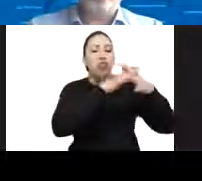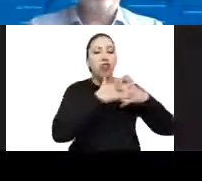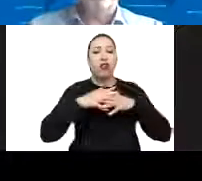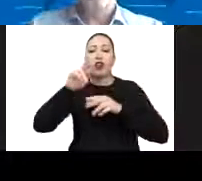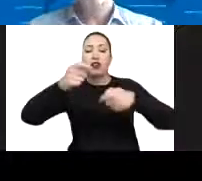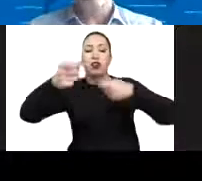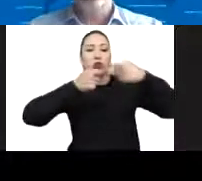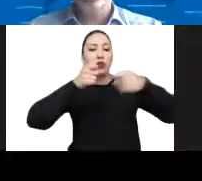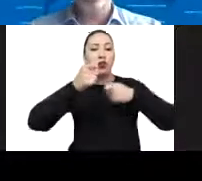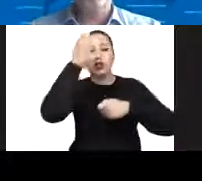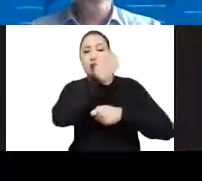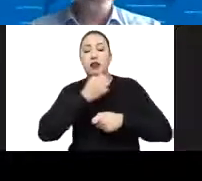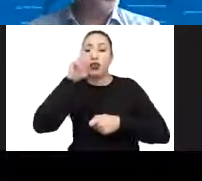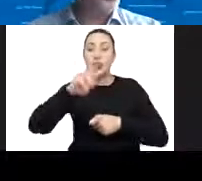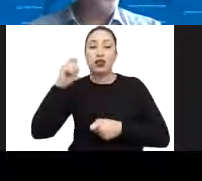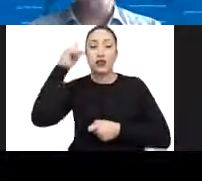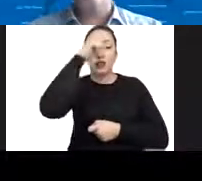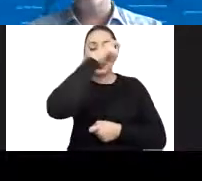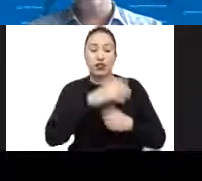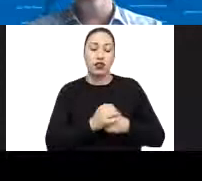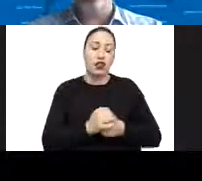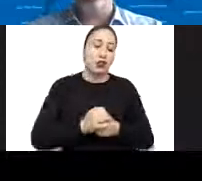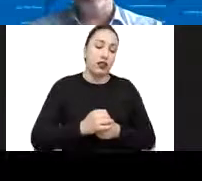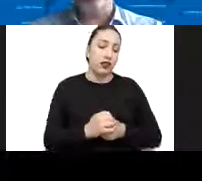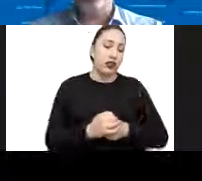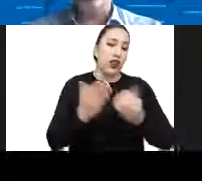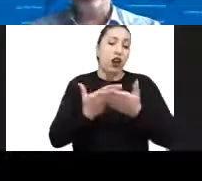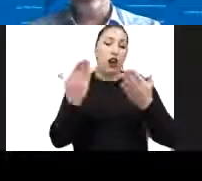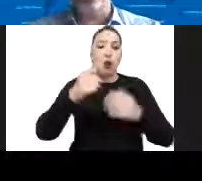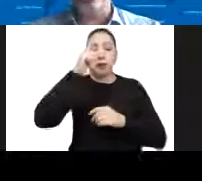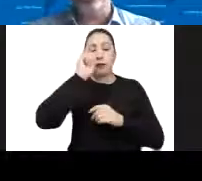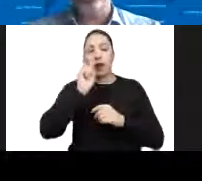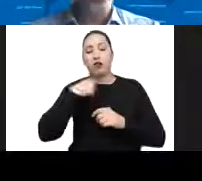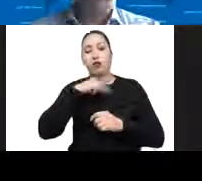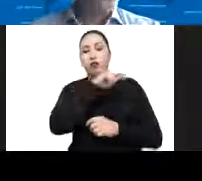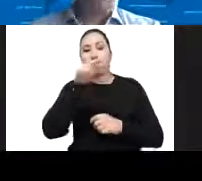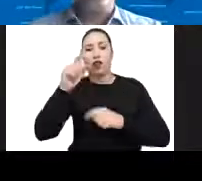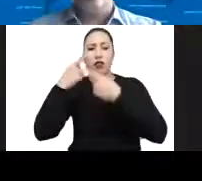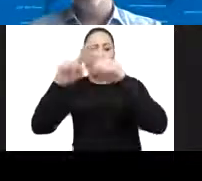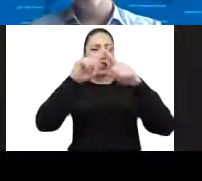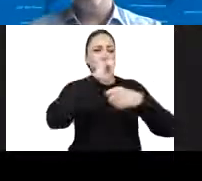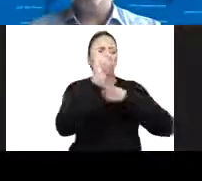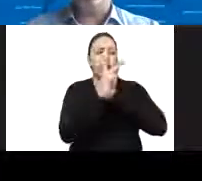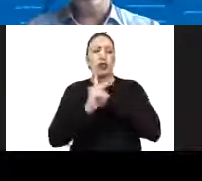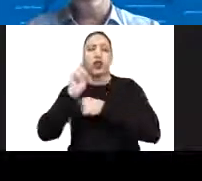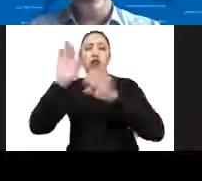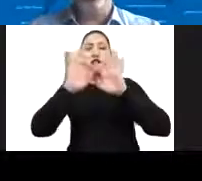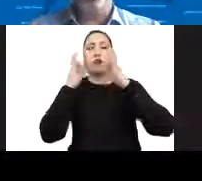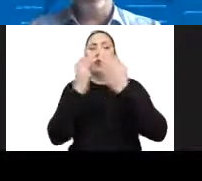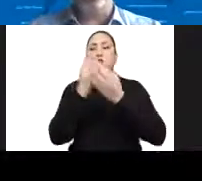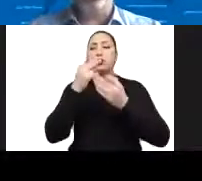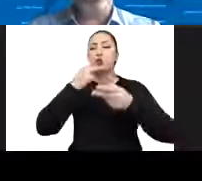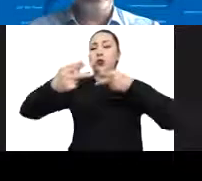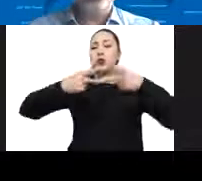contemplar. La planificación tradicional en la mayoría de nuestros países es lo que se conoce por predecir y